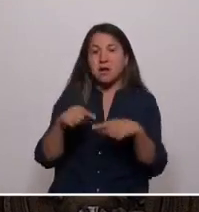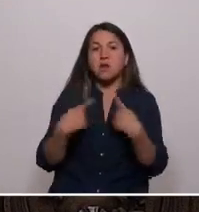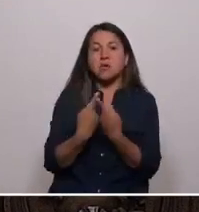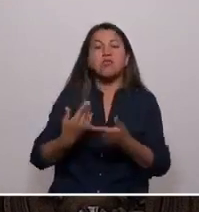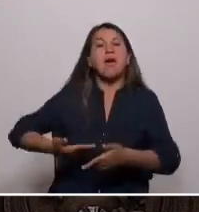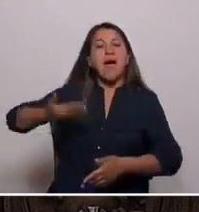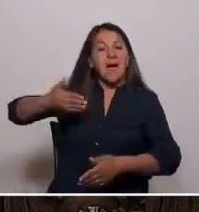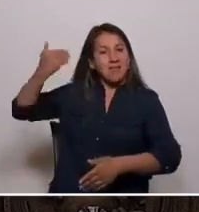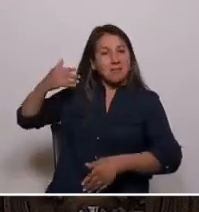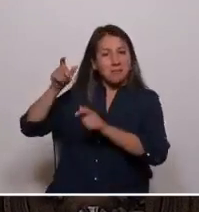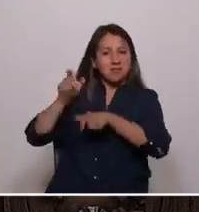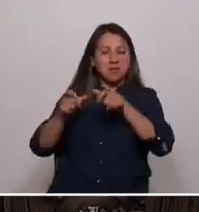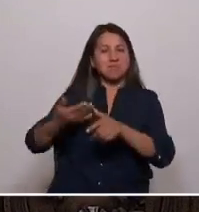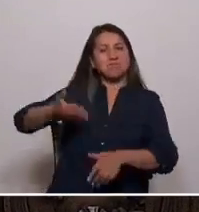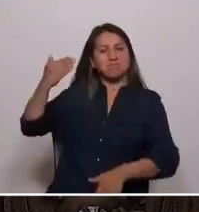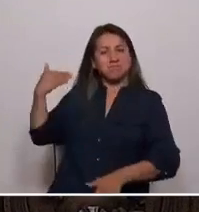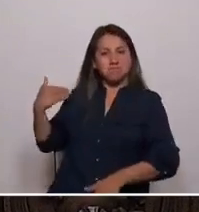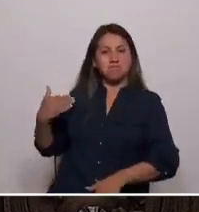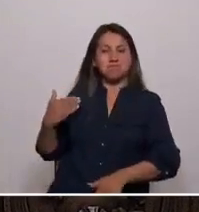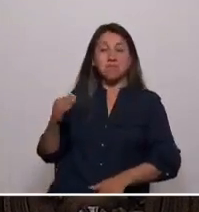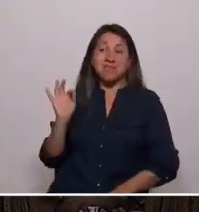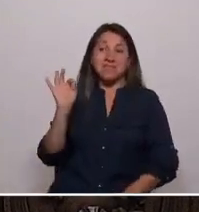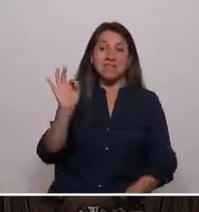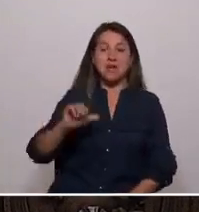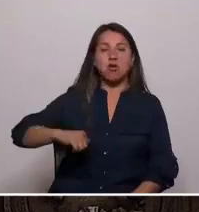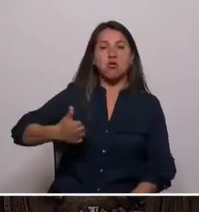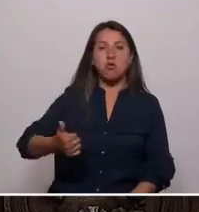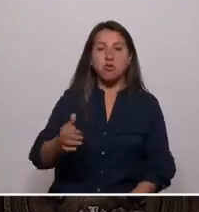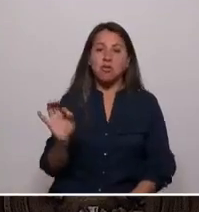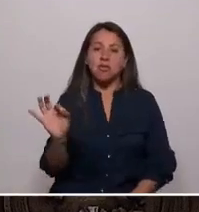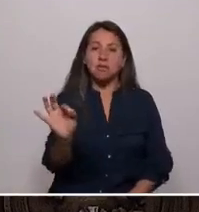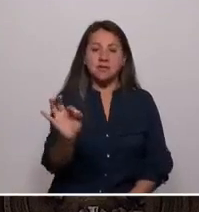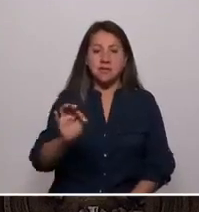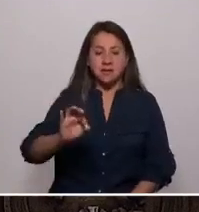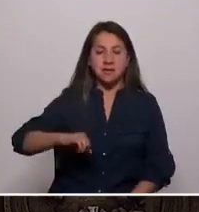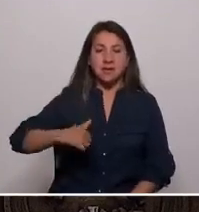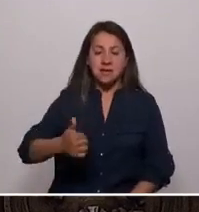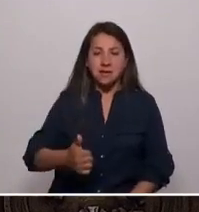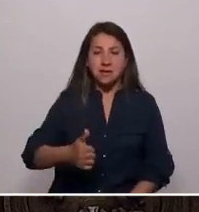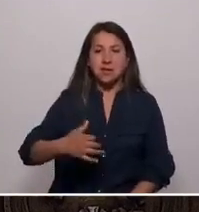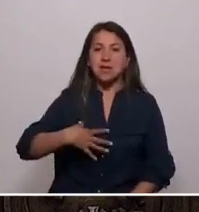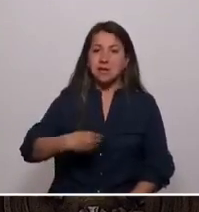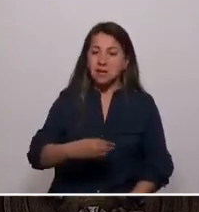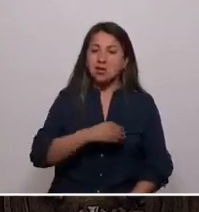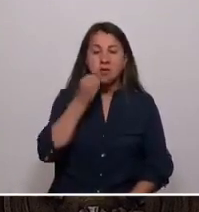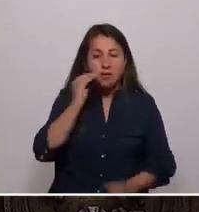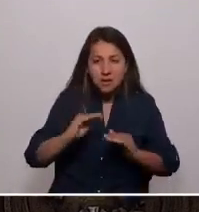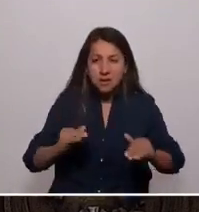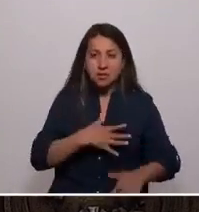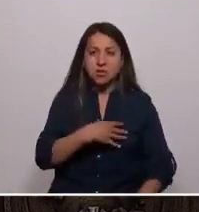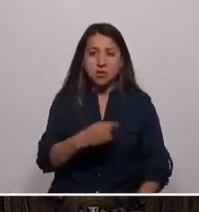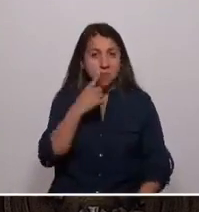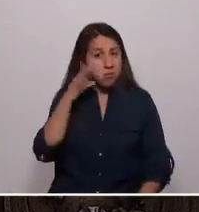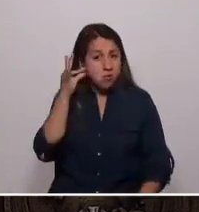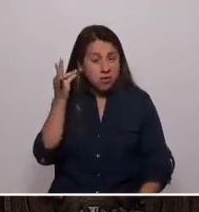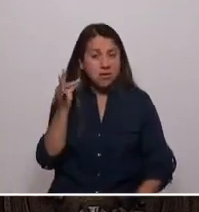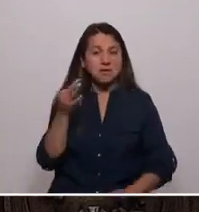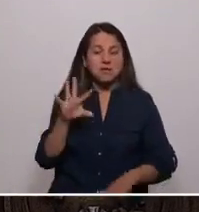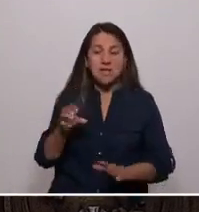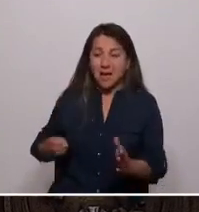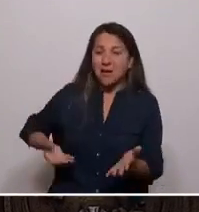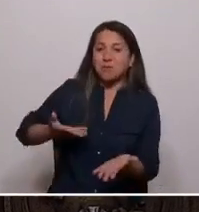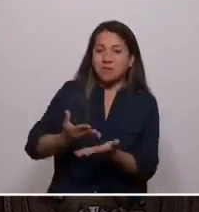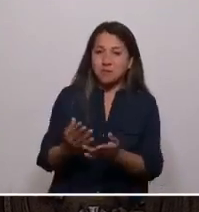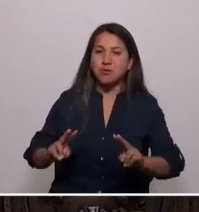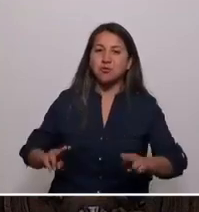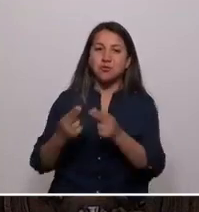antepasados también para decirles con orgullo a nuestros hijos, a nuestras hijas, a nuestros nietos y nuestras nietas que hemos aportado a la